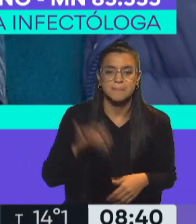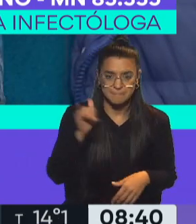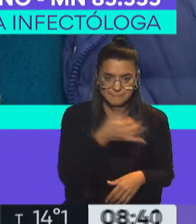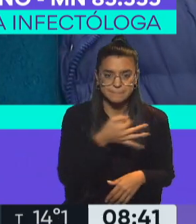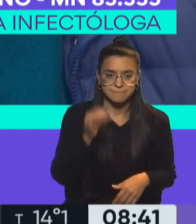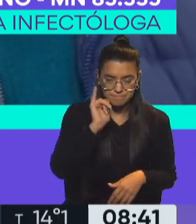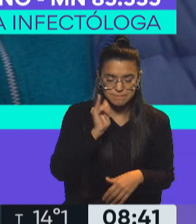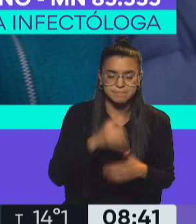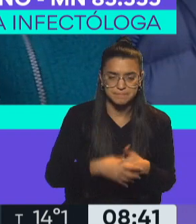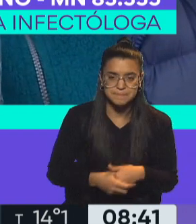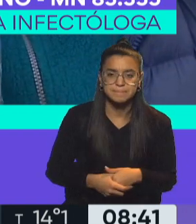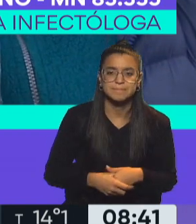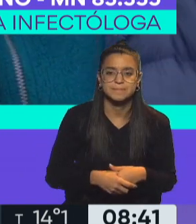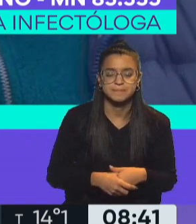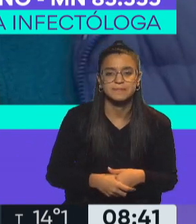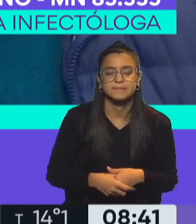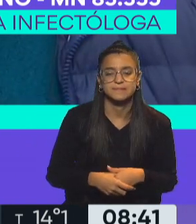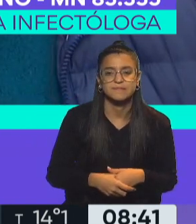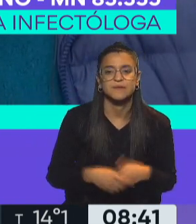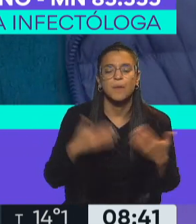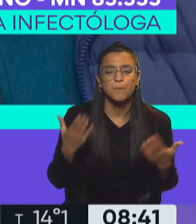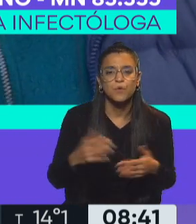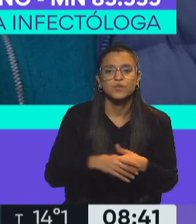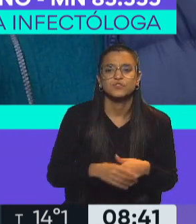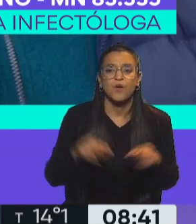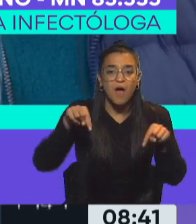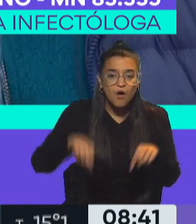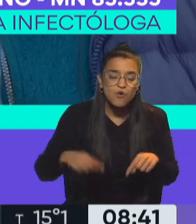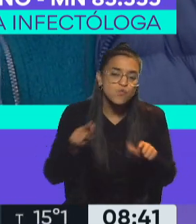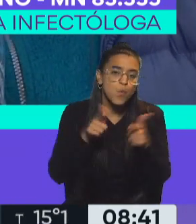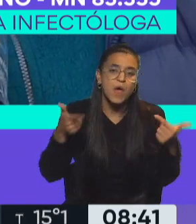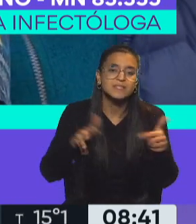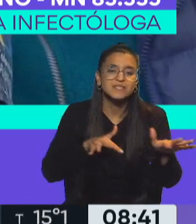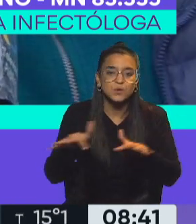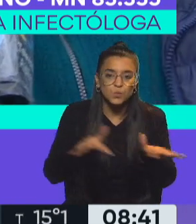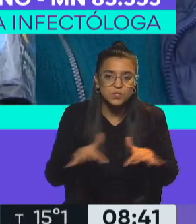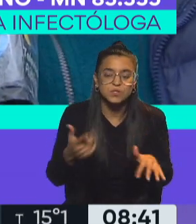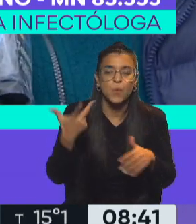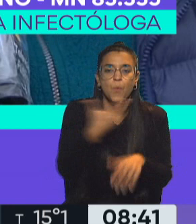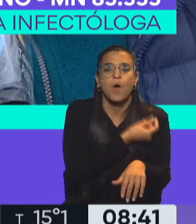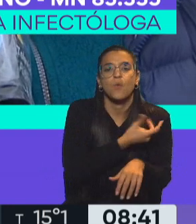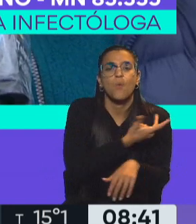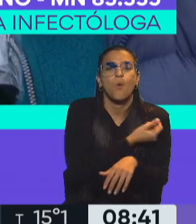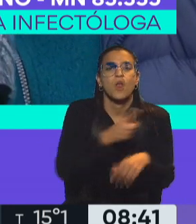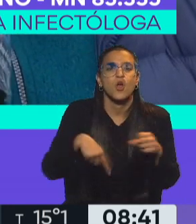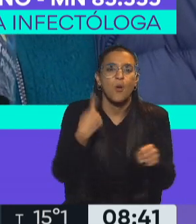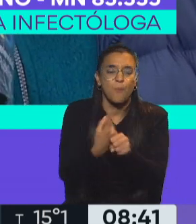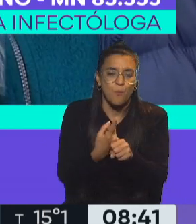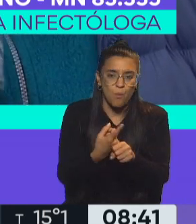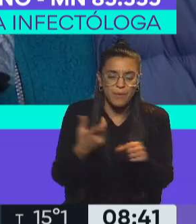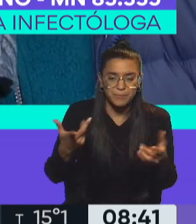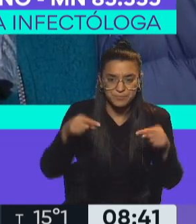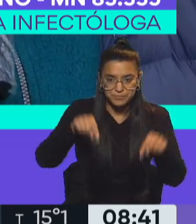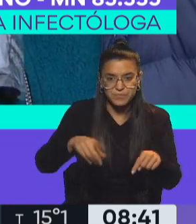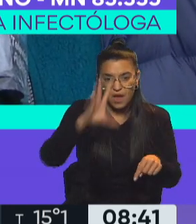Totalmente, totalmente. Por eso, o sea, a ver, a priori no hay una situación que ninguna de estas vacunas no se vaya a poder utilizar. De